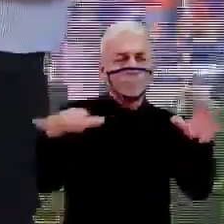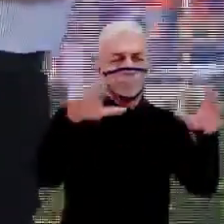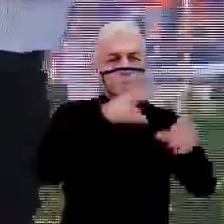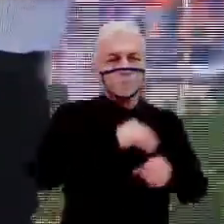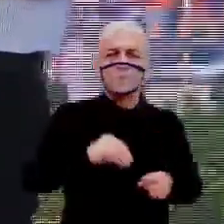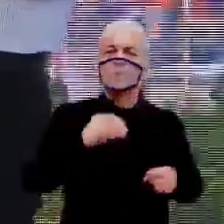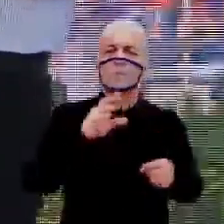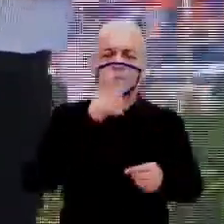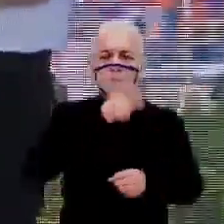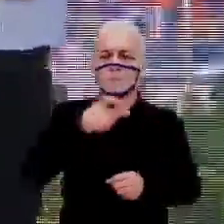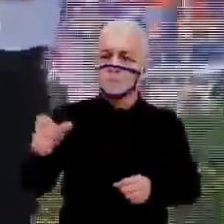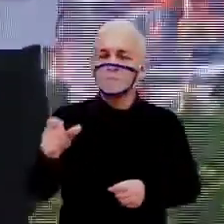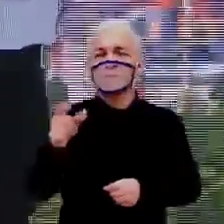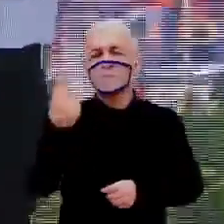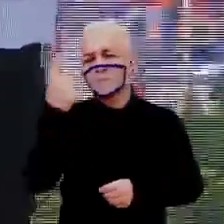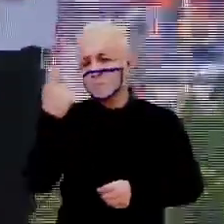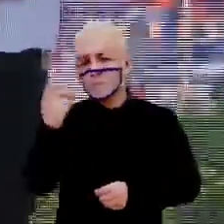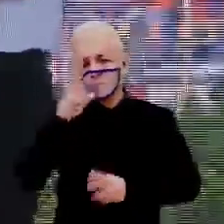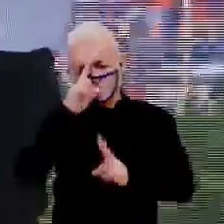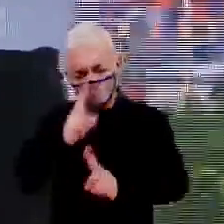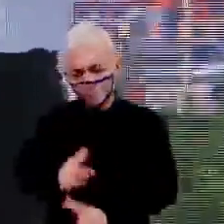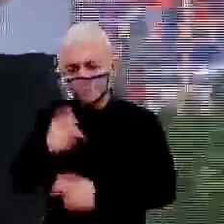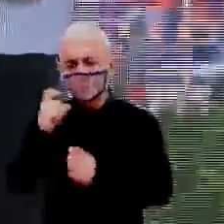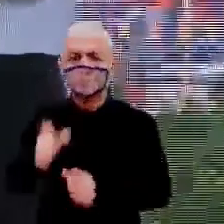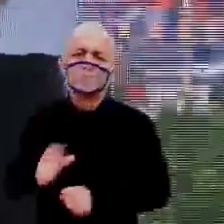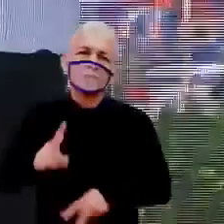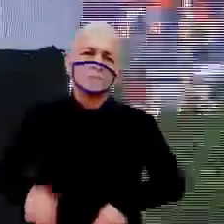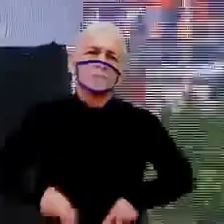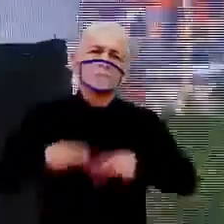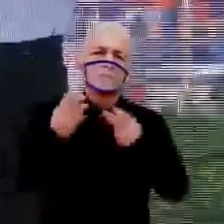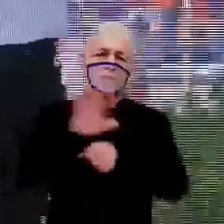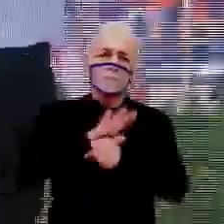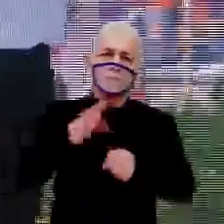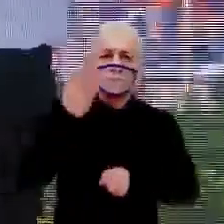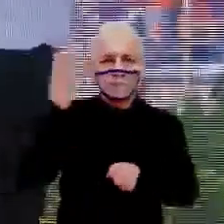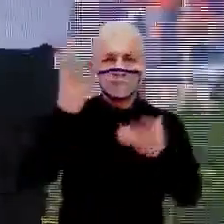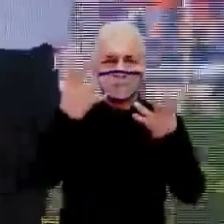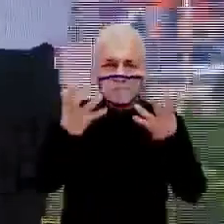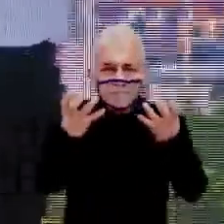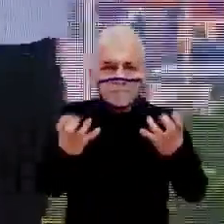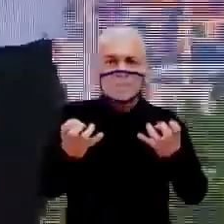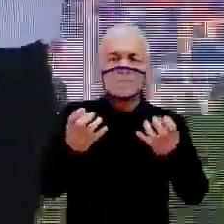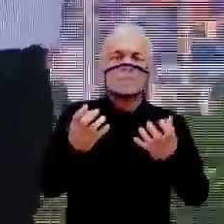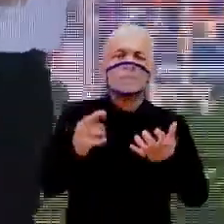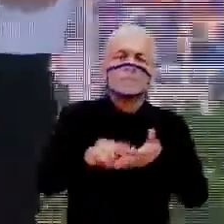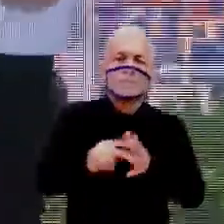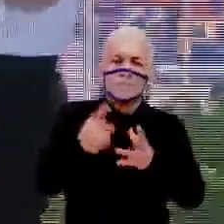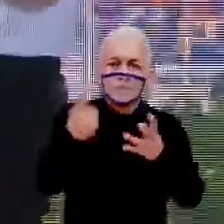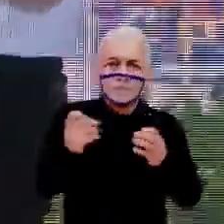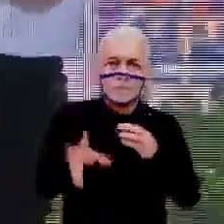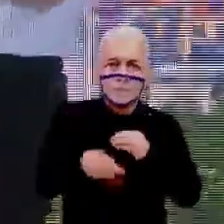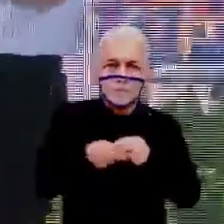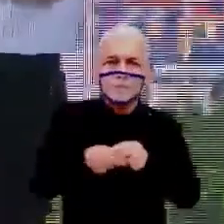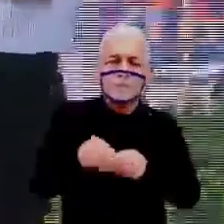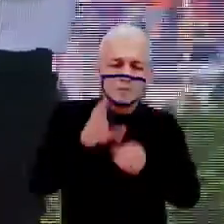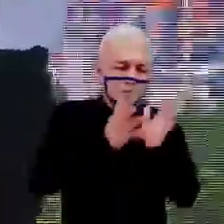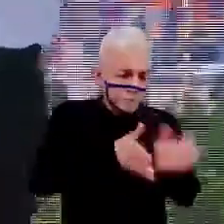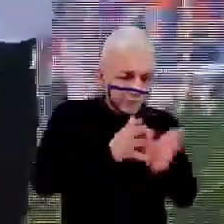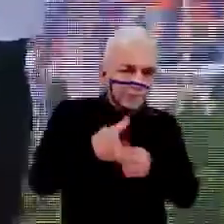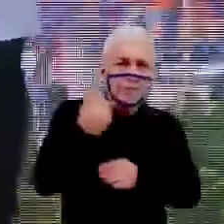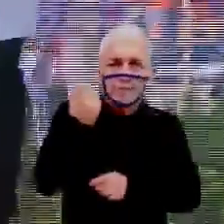la falta de dignidad de muchos barranquilleros que todavía anhelan porque se pavimente su